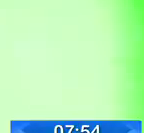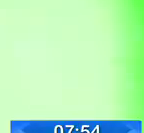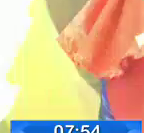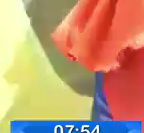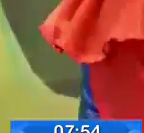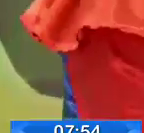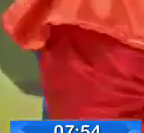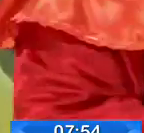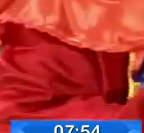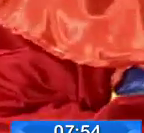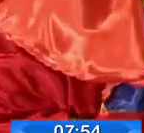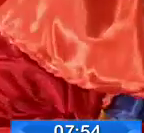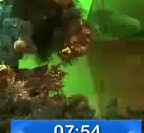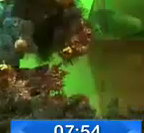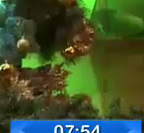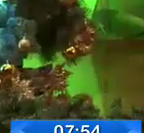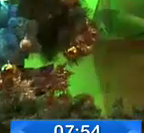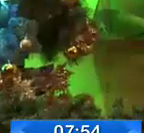Ando buscando